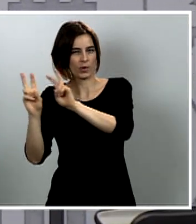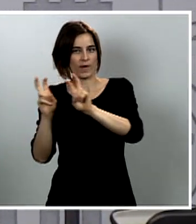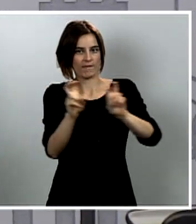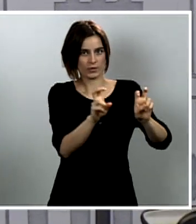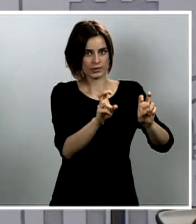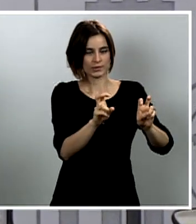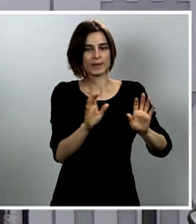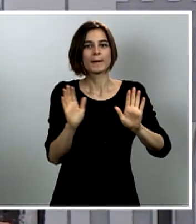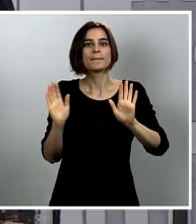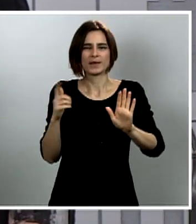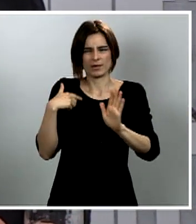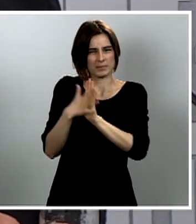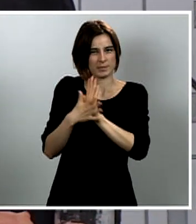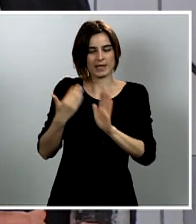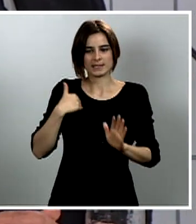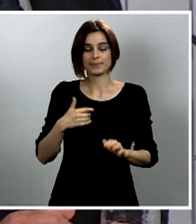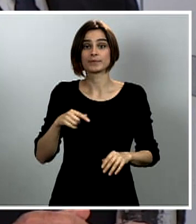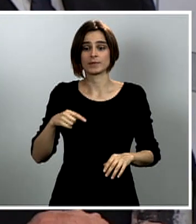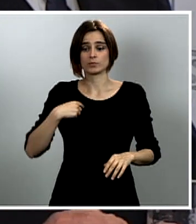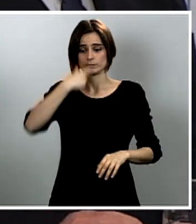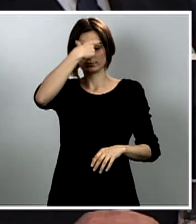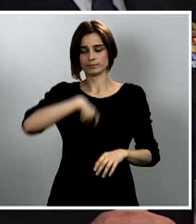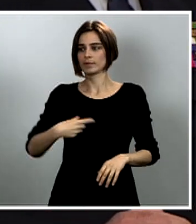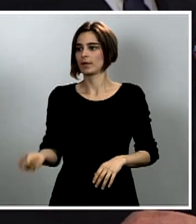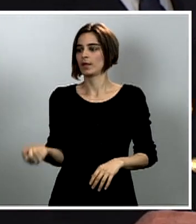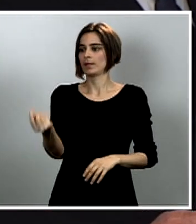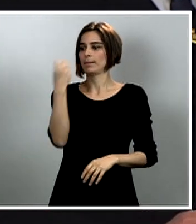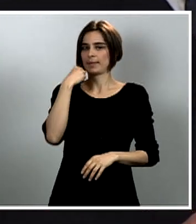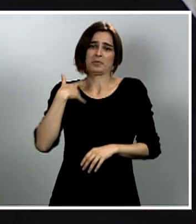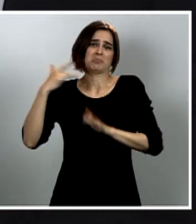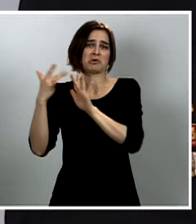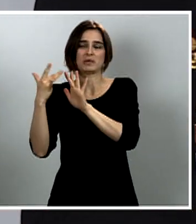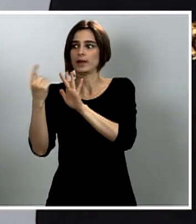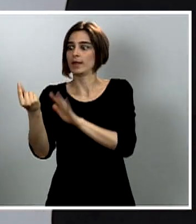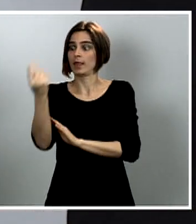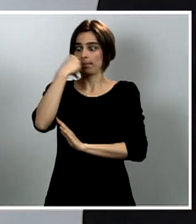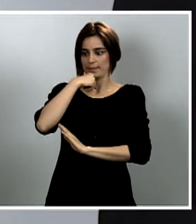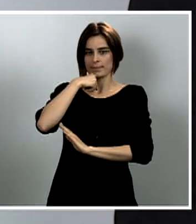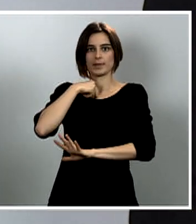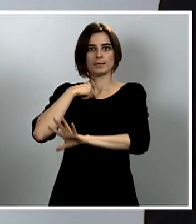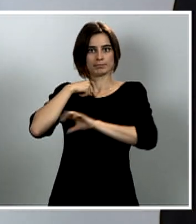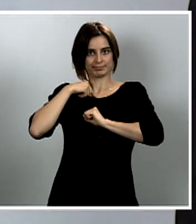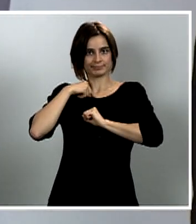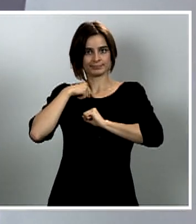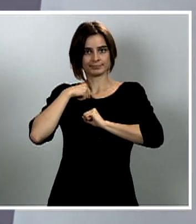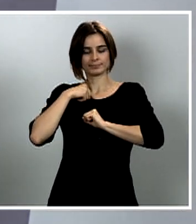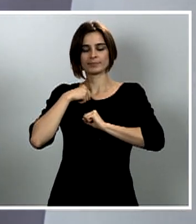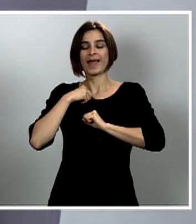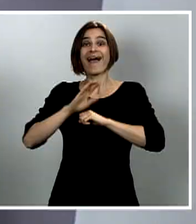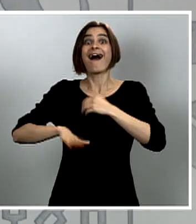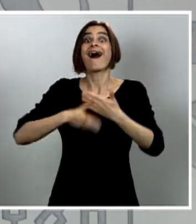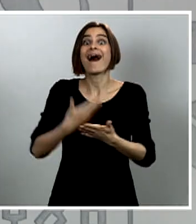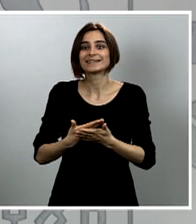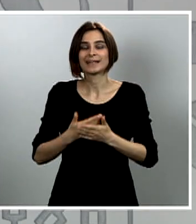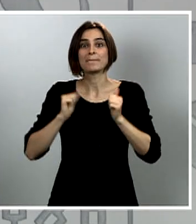el que una persona se infecta, es decir, se produce el contagio, inicia síntomas, pasa un periodo de entre 5 y 6 días